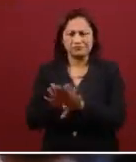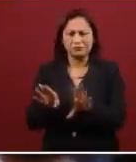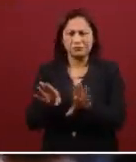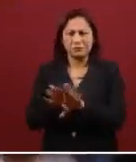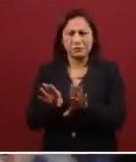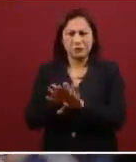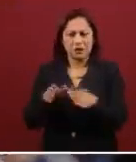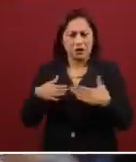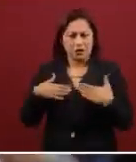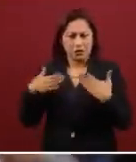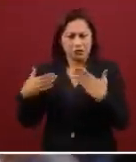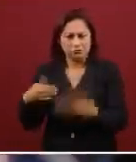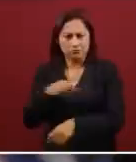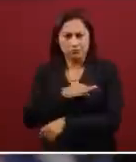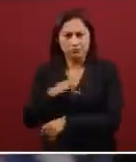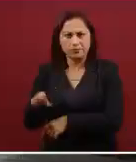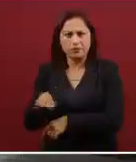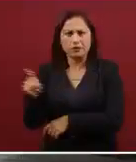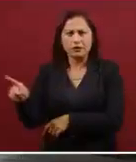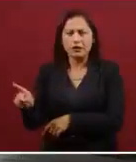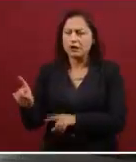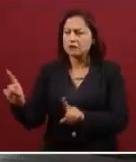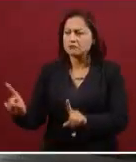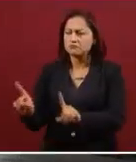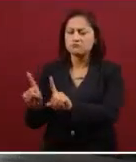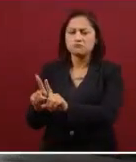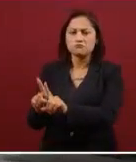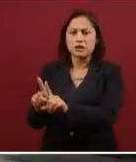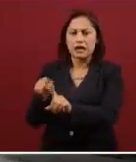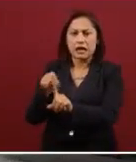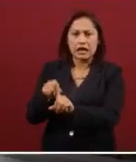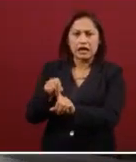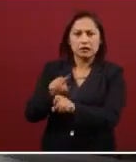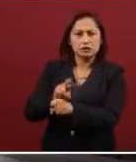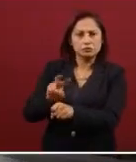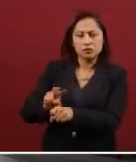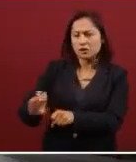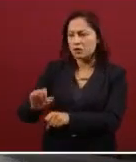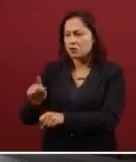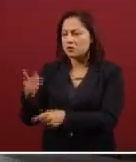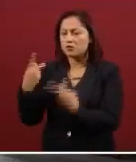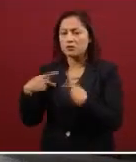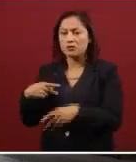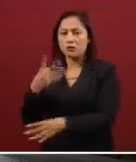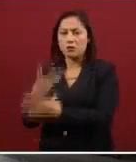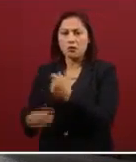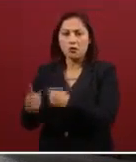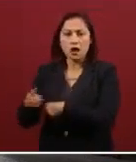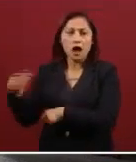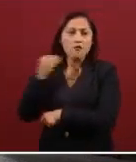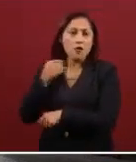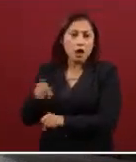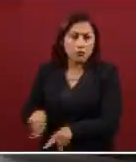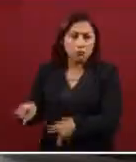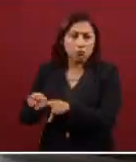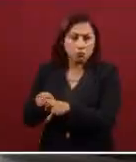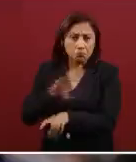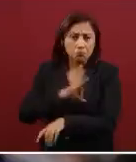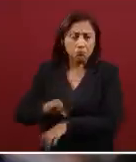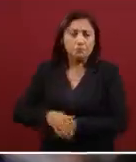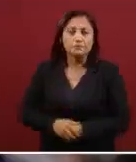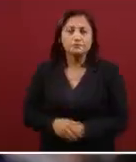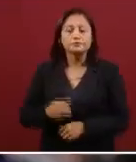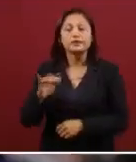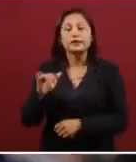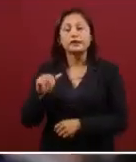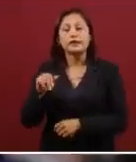representa a quien lo persigue? El INAI, por ejemplo, solicitó a la Fiscalía dar a conocer